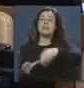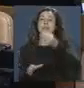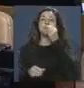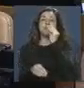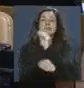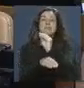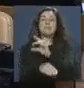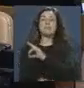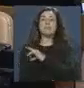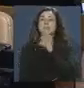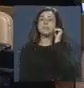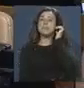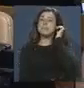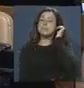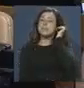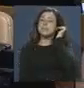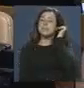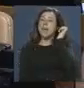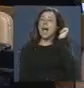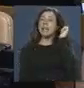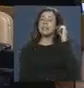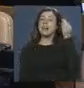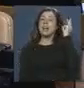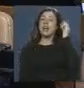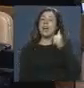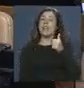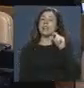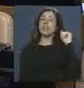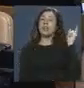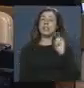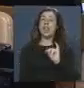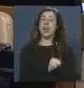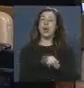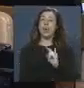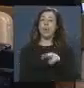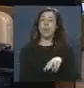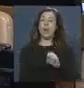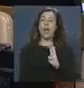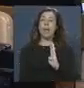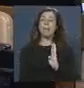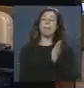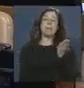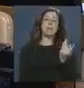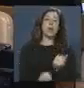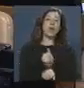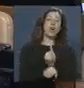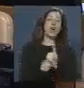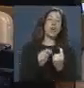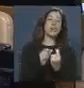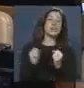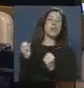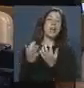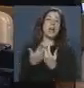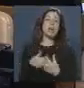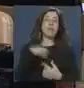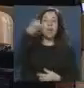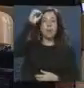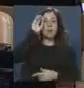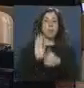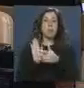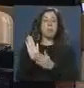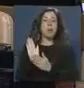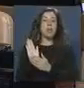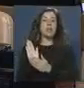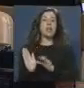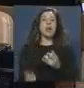Chile. Ayer tuvimos una buena reunión con el director nacional de la JUNAED. Le hemos pedido que converse con las empresas, que le entregue la opinión política del